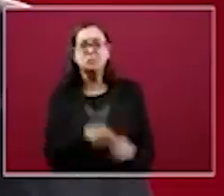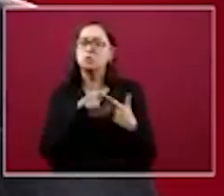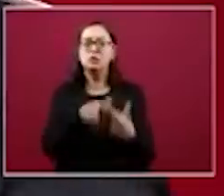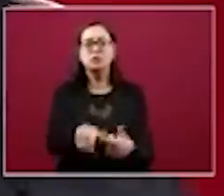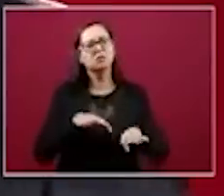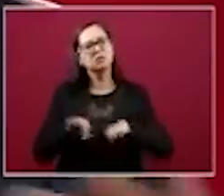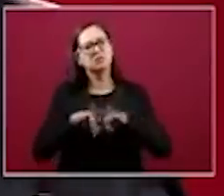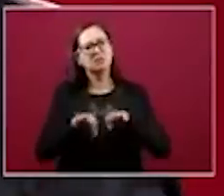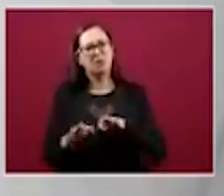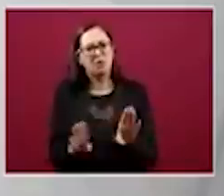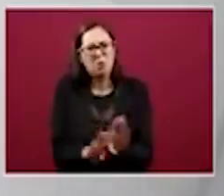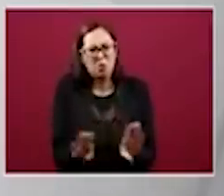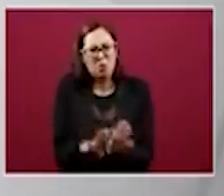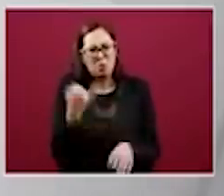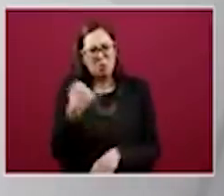Hasta